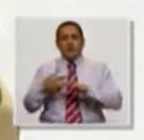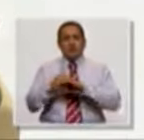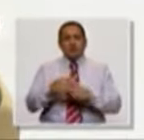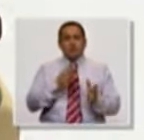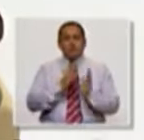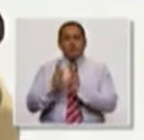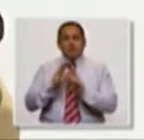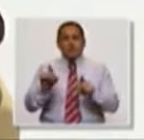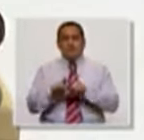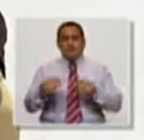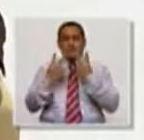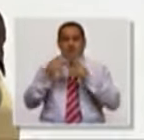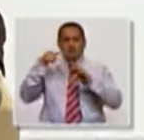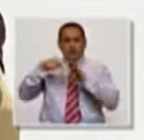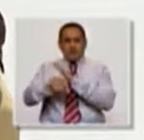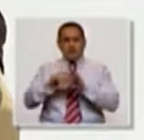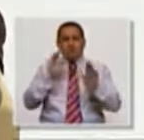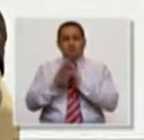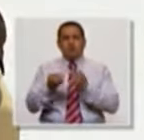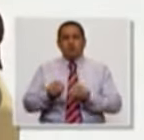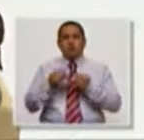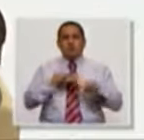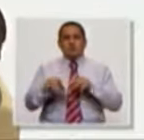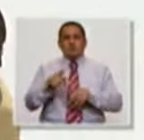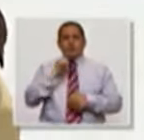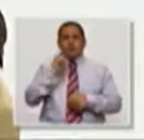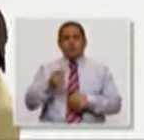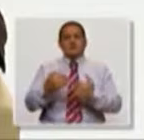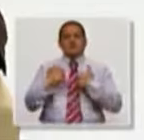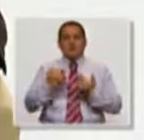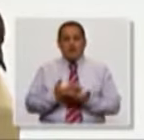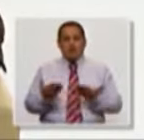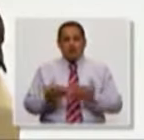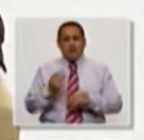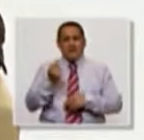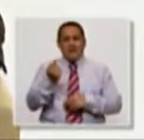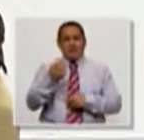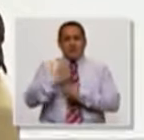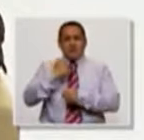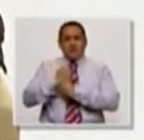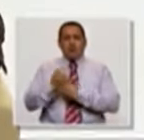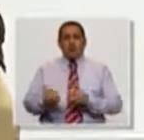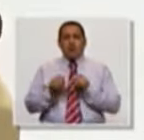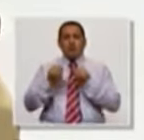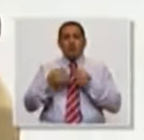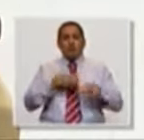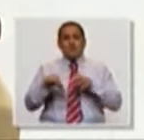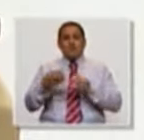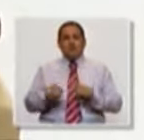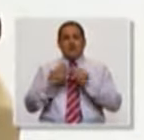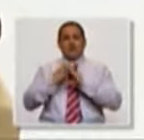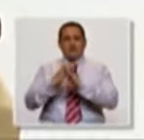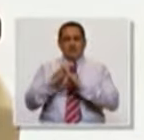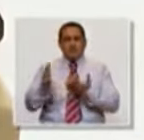Lo que tenemos que mirar y profundizar es cómo hacemos que los jueces tengan herramientas más ágiles de gestión o cómo hacemos para evitar